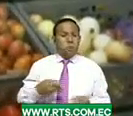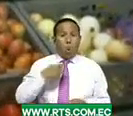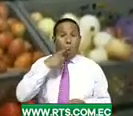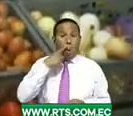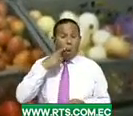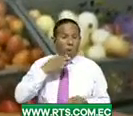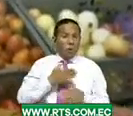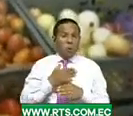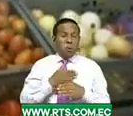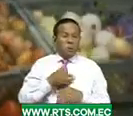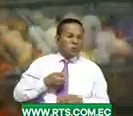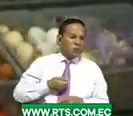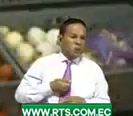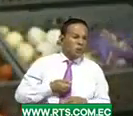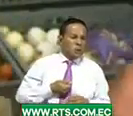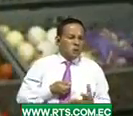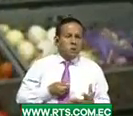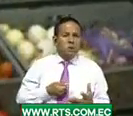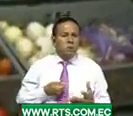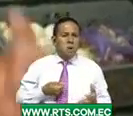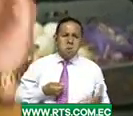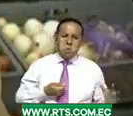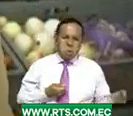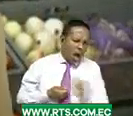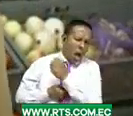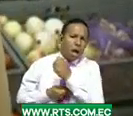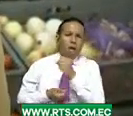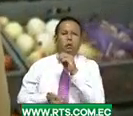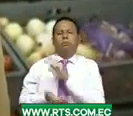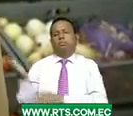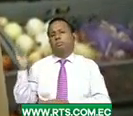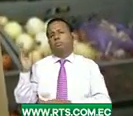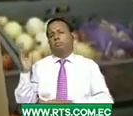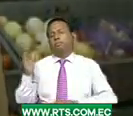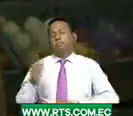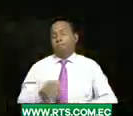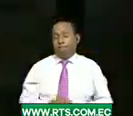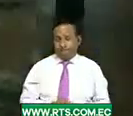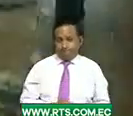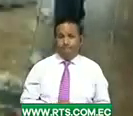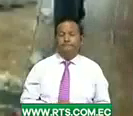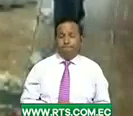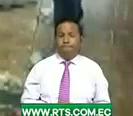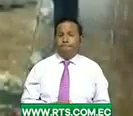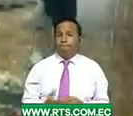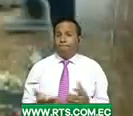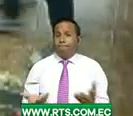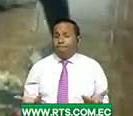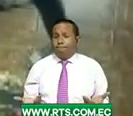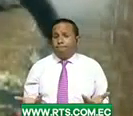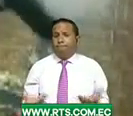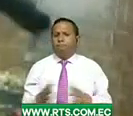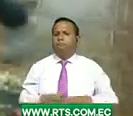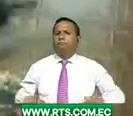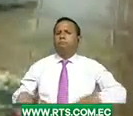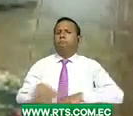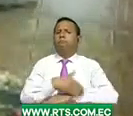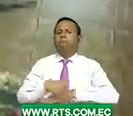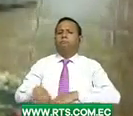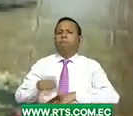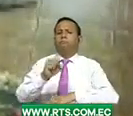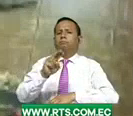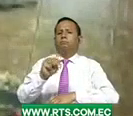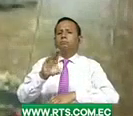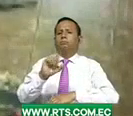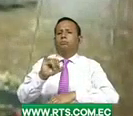le, ¿cómo se le amenazó? Él cogió y de una y se salía, no le pudimos sacar. Este hecho se registró entre las calles Asunción y Canadá,